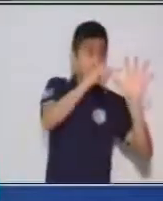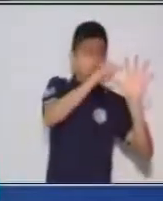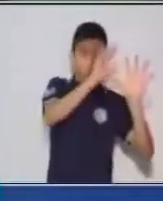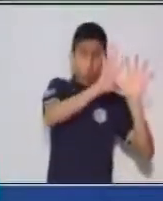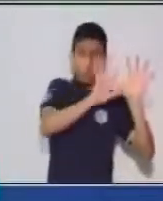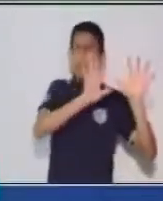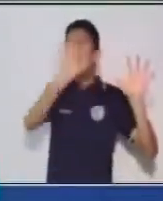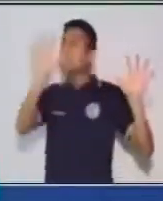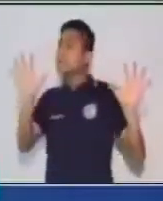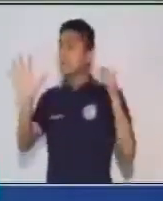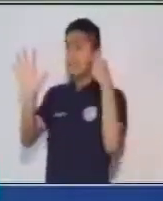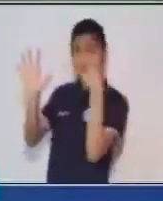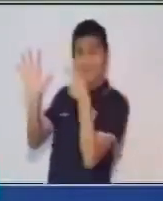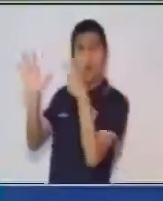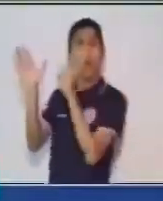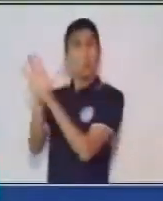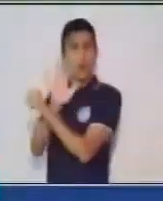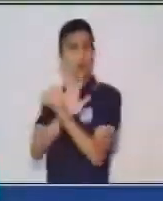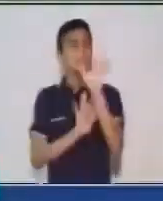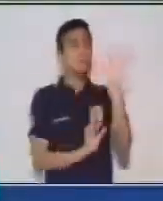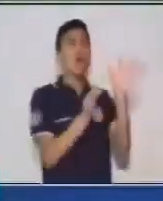simples, 5 compuestos.